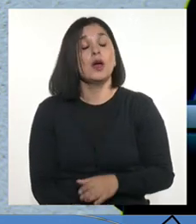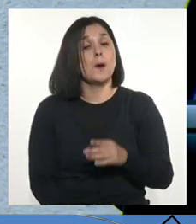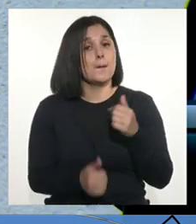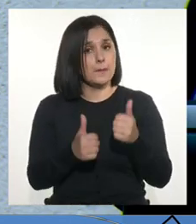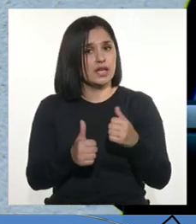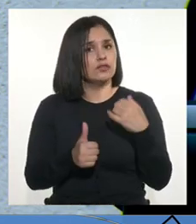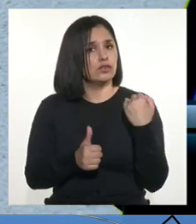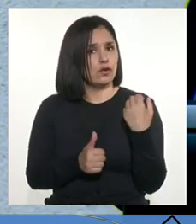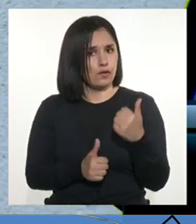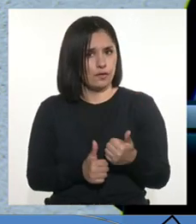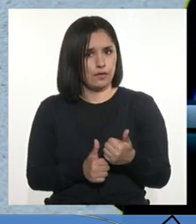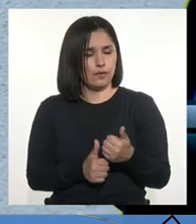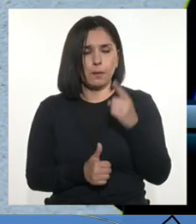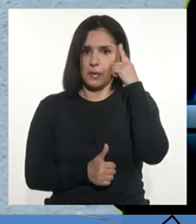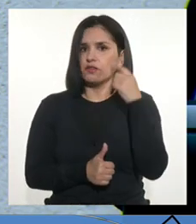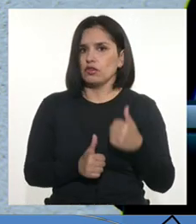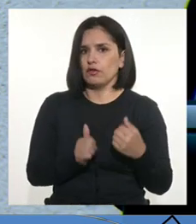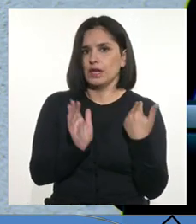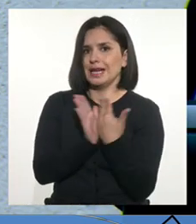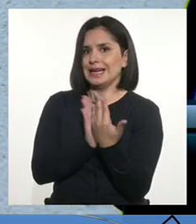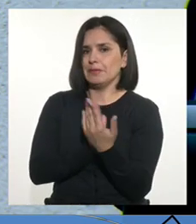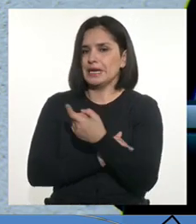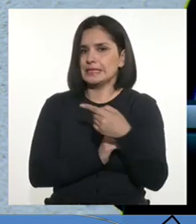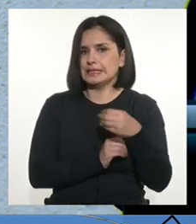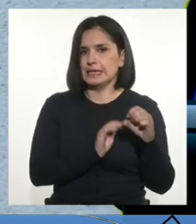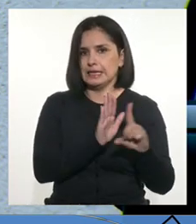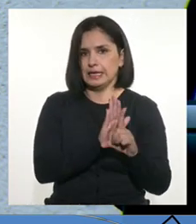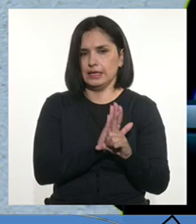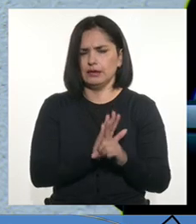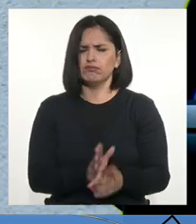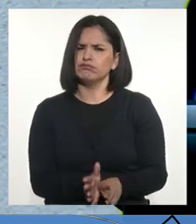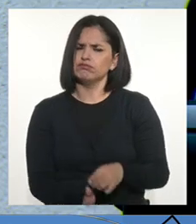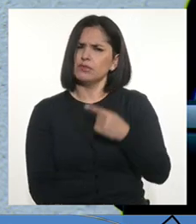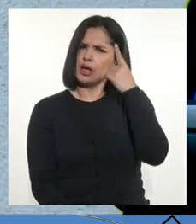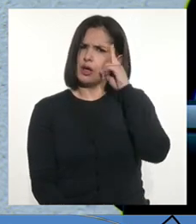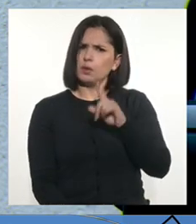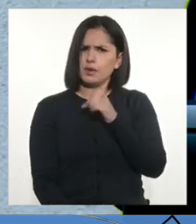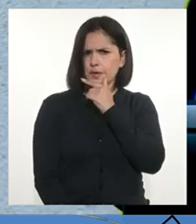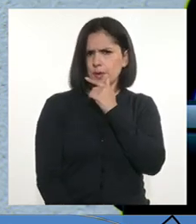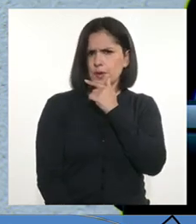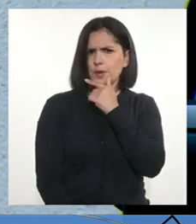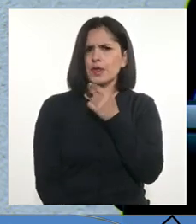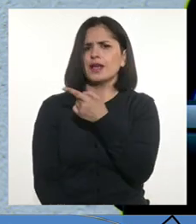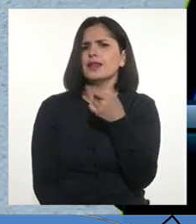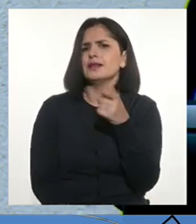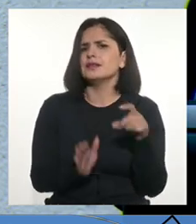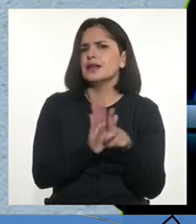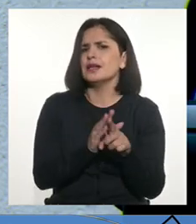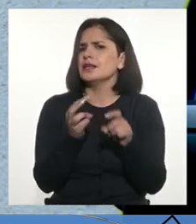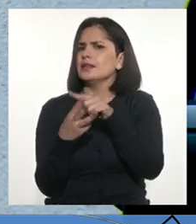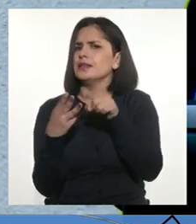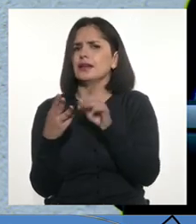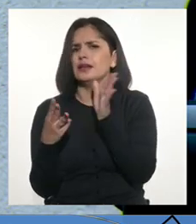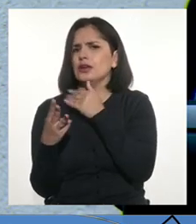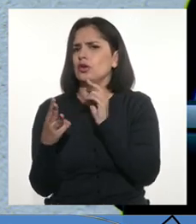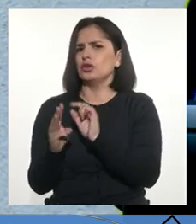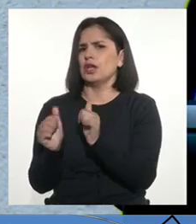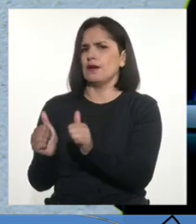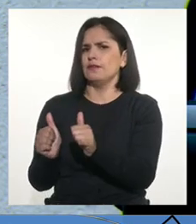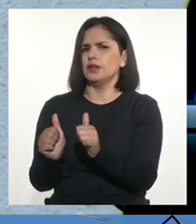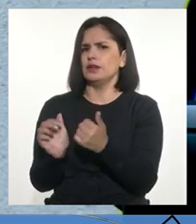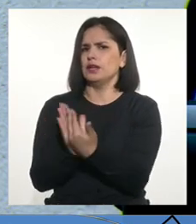me llama mucho la atención que el propio estudio la biblioteca ha llegado a la conclusión que de las 100 habían tres que no correspondía